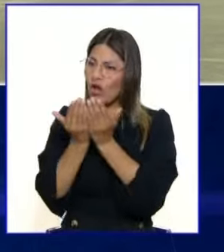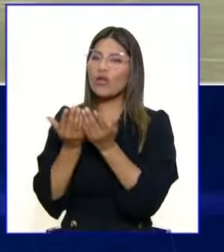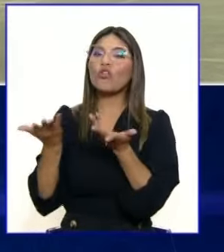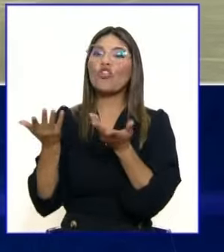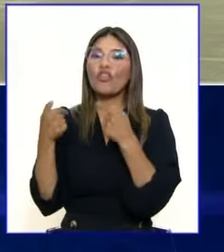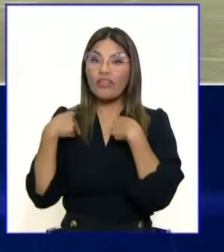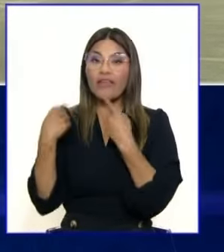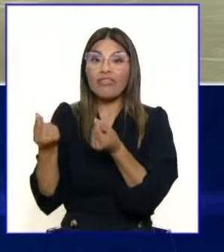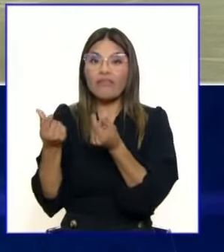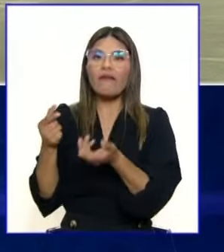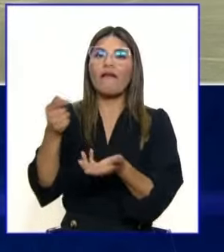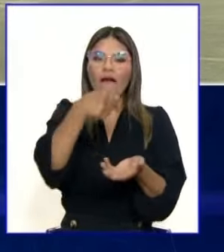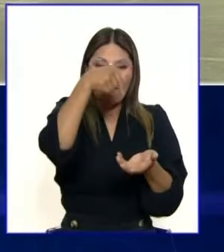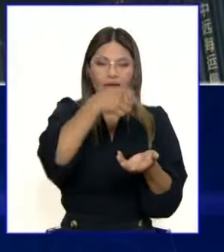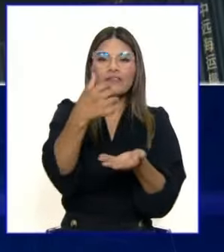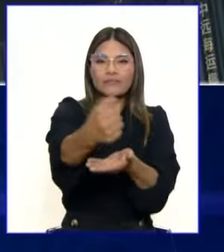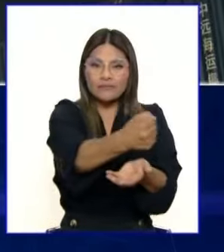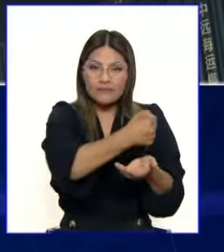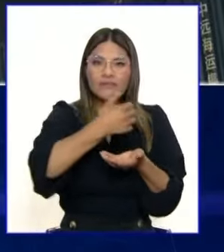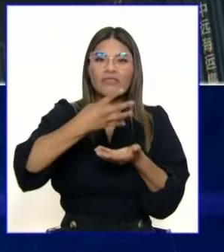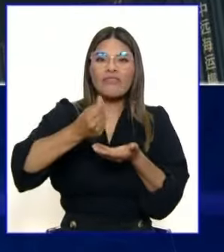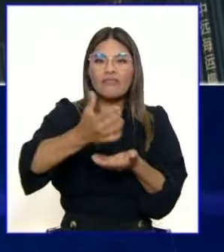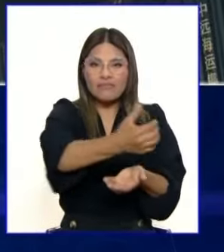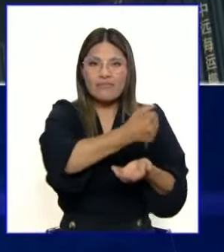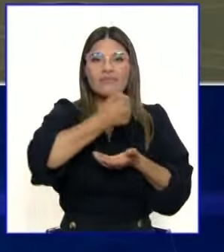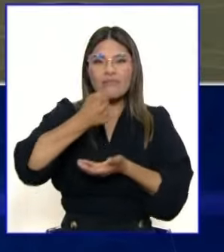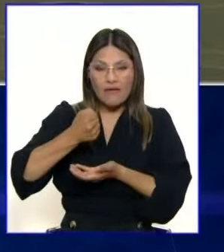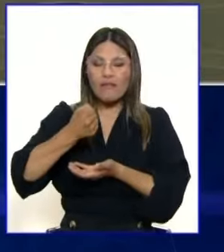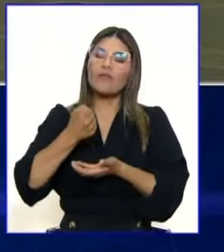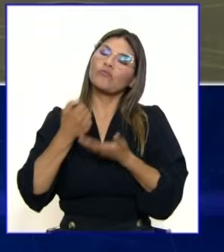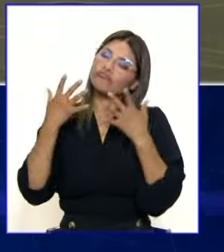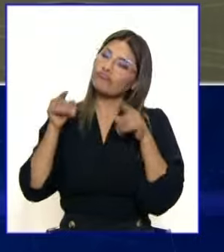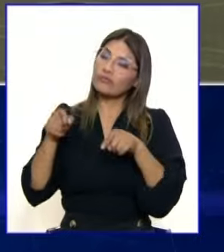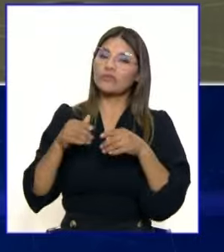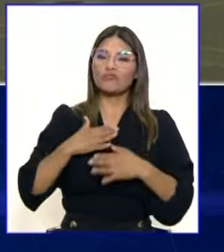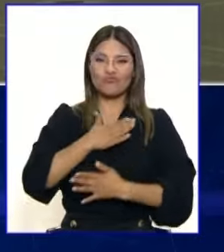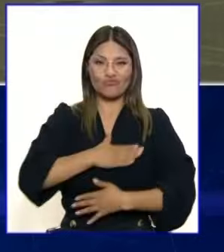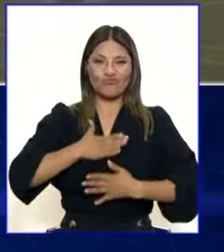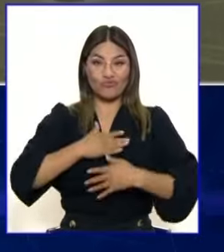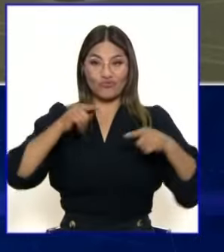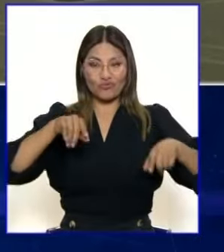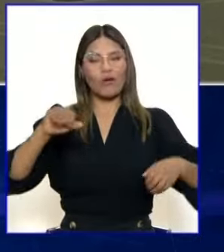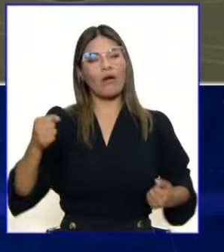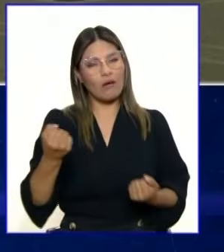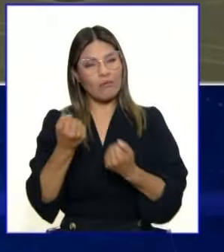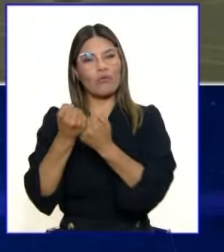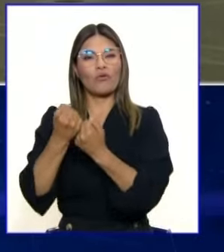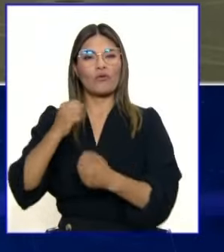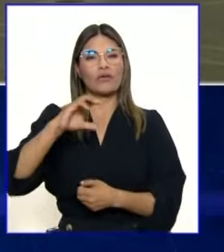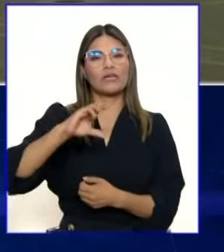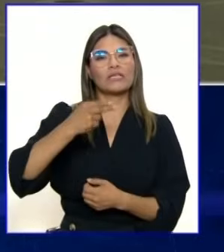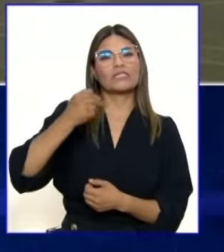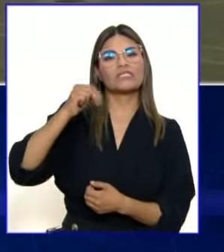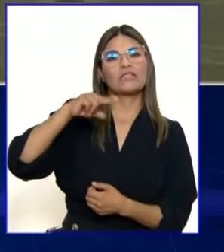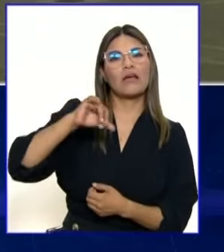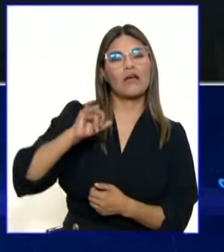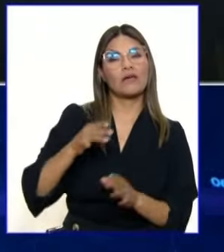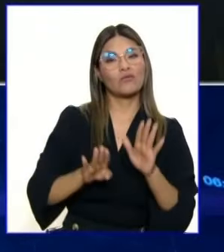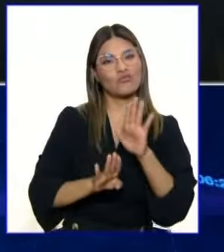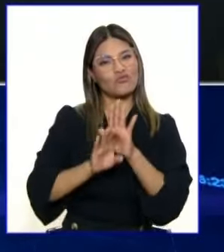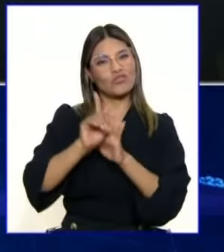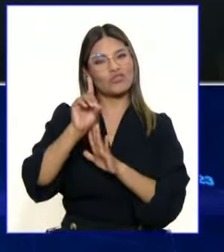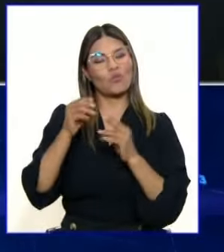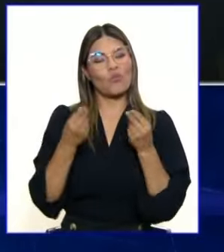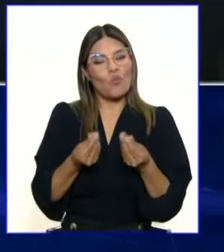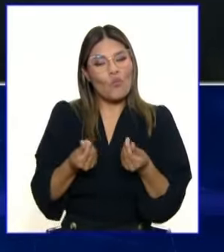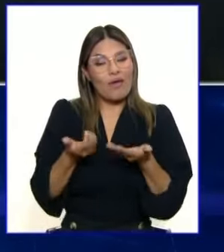públicos. Y desde Chancay nosotros nos sentimos bastante satisfechos y contentos de haber contribuido a este desarrollo económico y